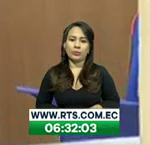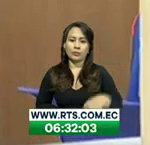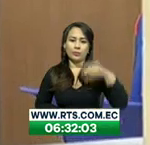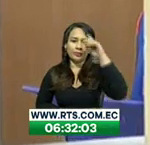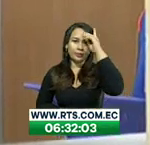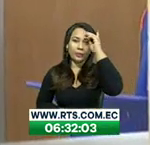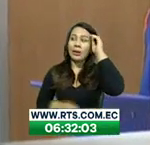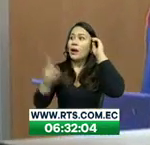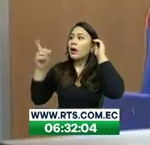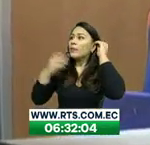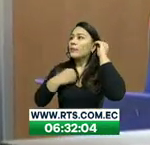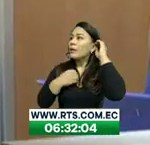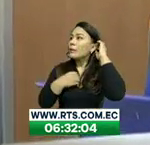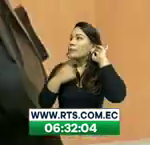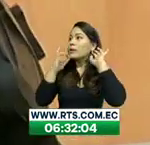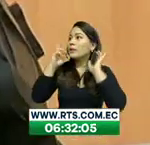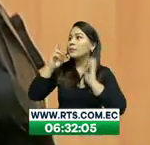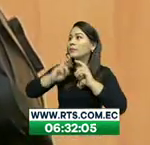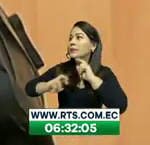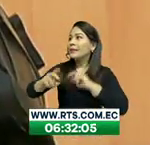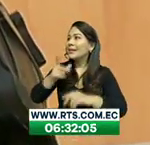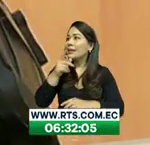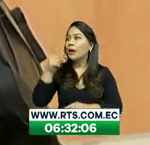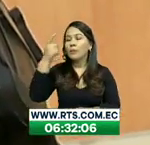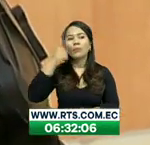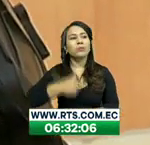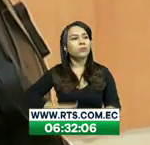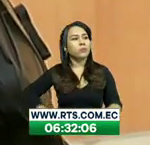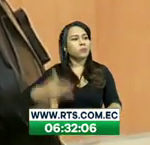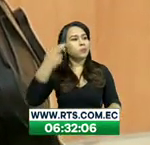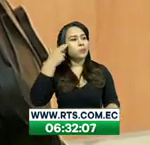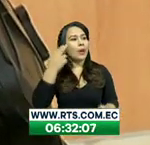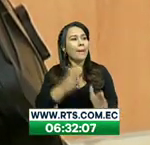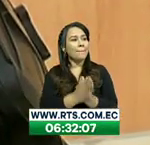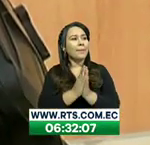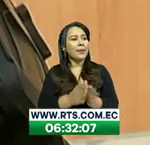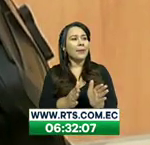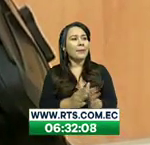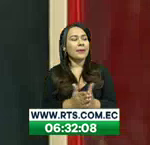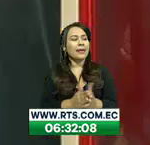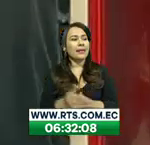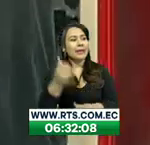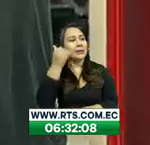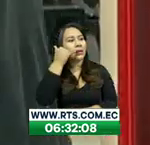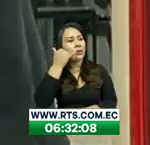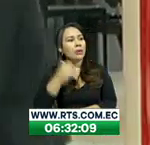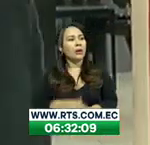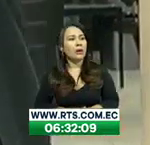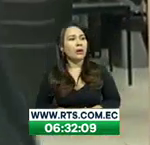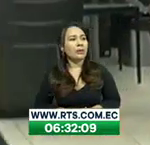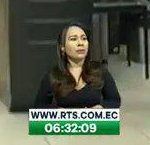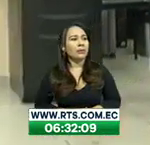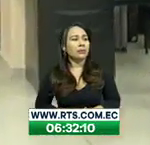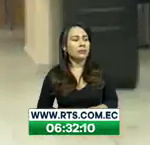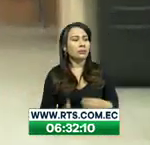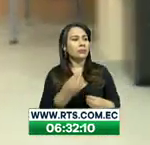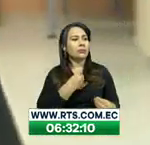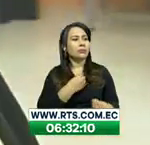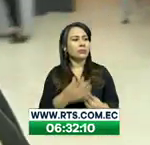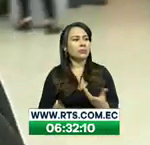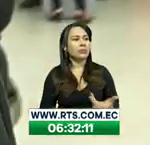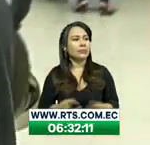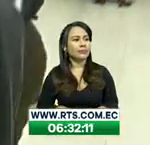De acuerdo a la versión del denunciante, el delincuente le pidió su billetera y su teléfono celular, a lo que él se negó y por eso le